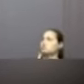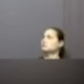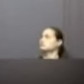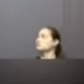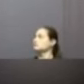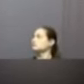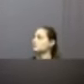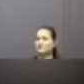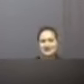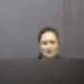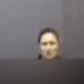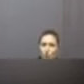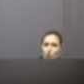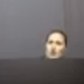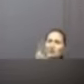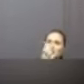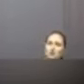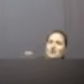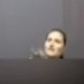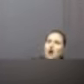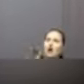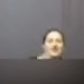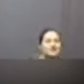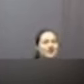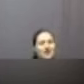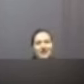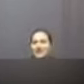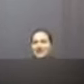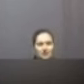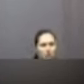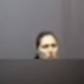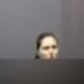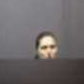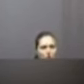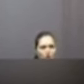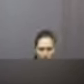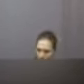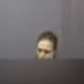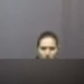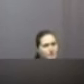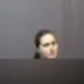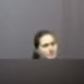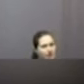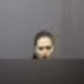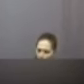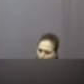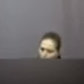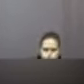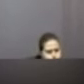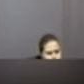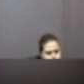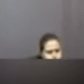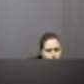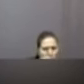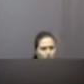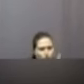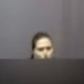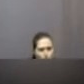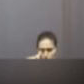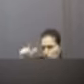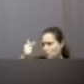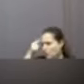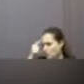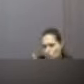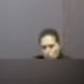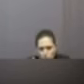y el escenario que se dio en la cámara de diputados o en el congreso que ese escenario sea